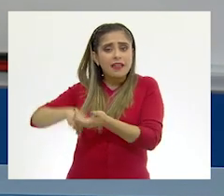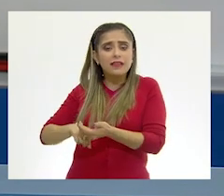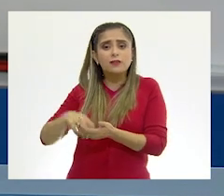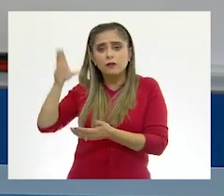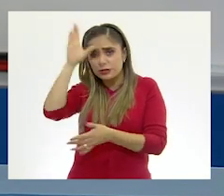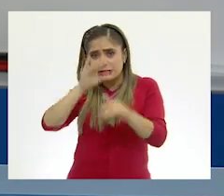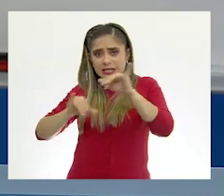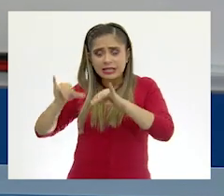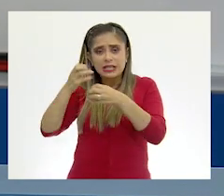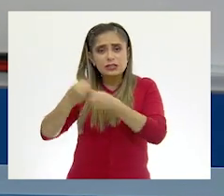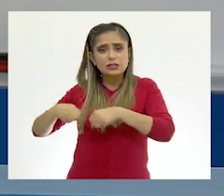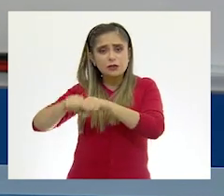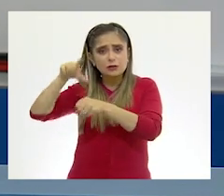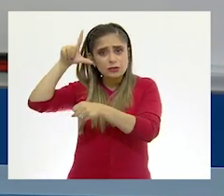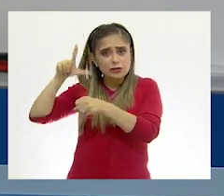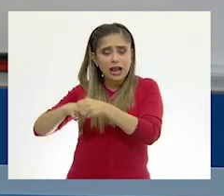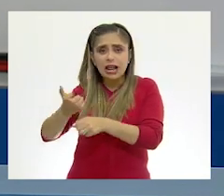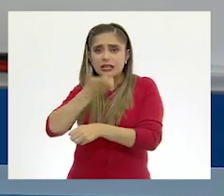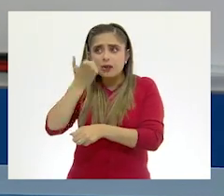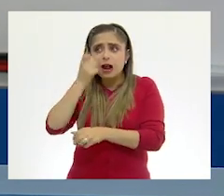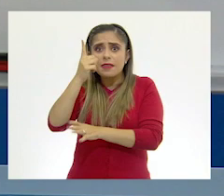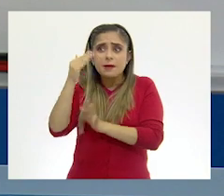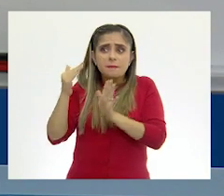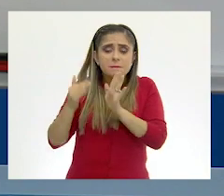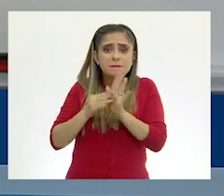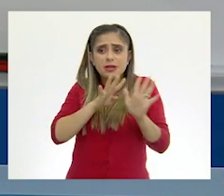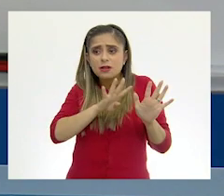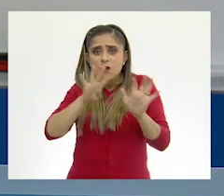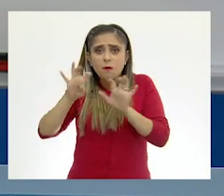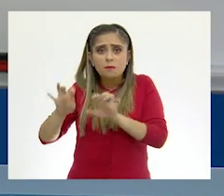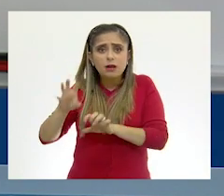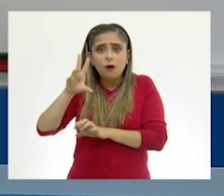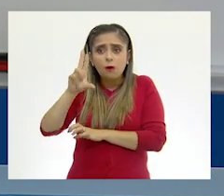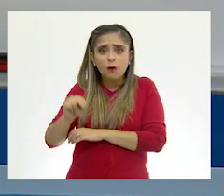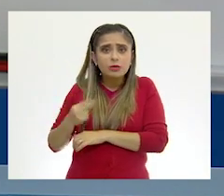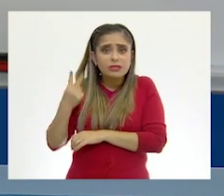Ciencias Sociales del año